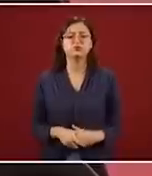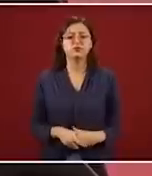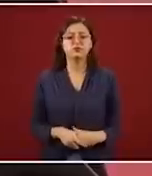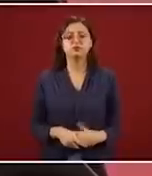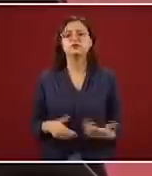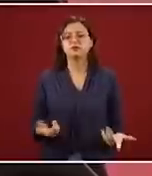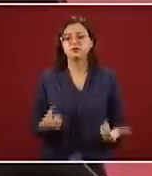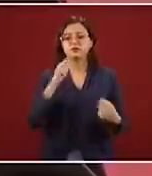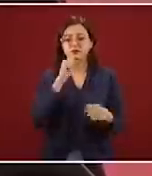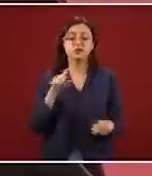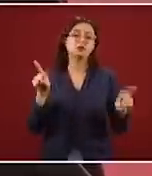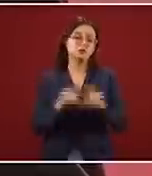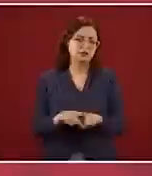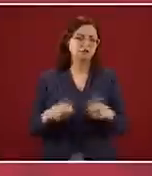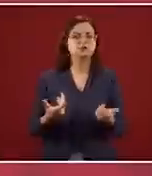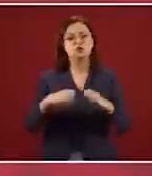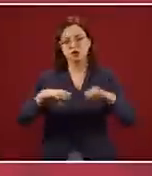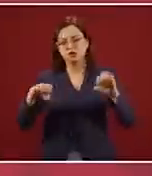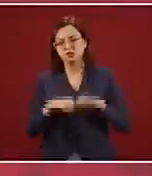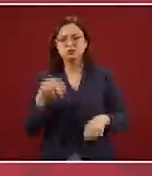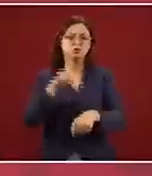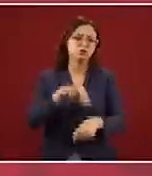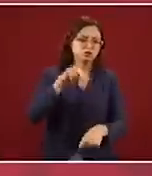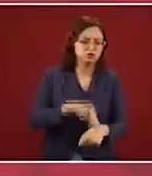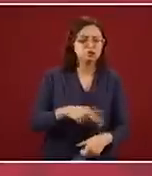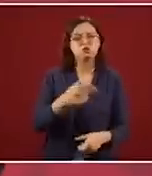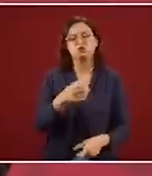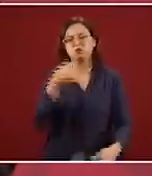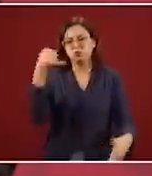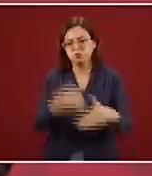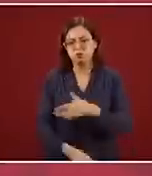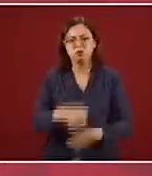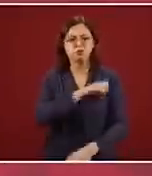Desde luego, repito, médicos, especialistas,